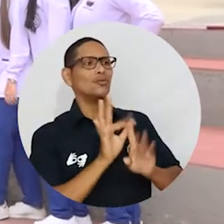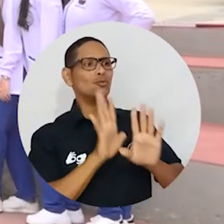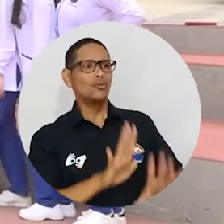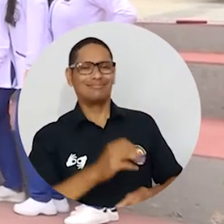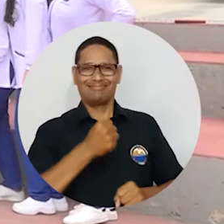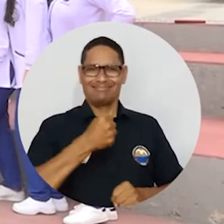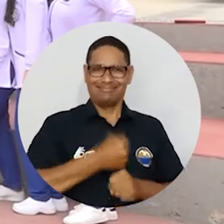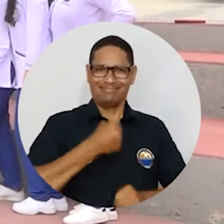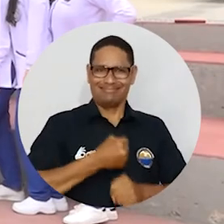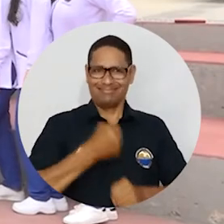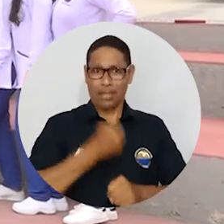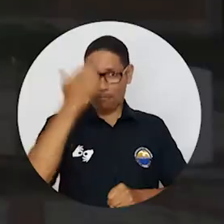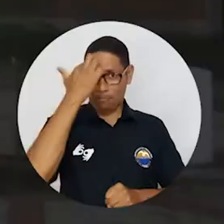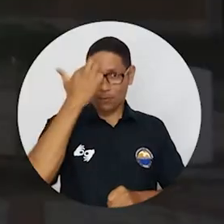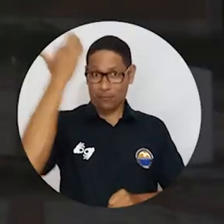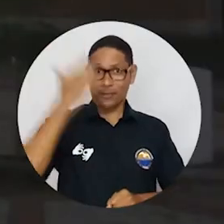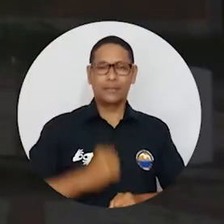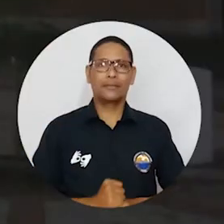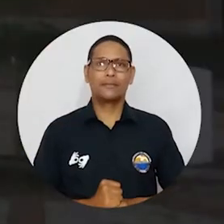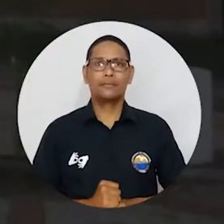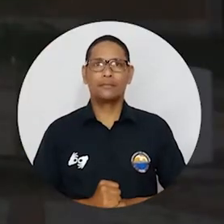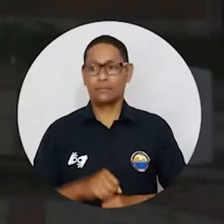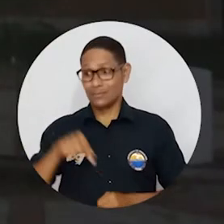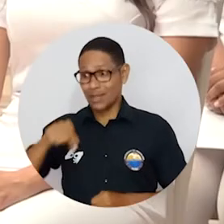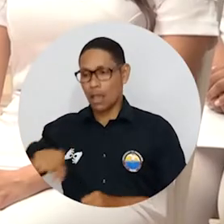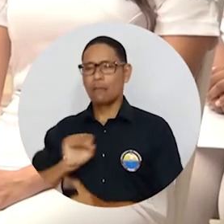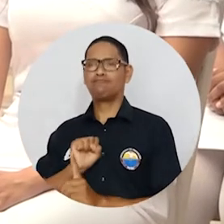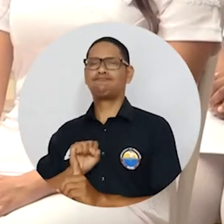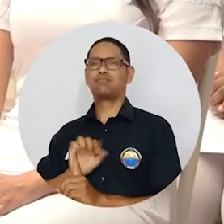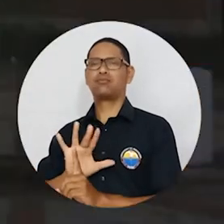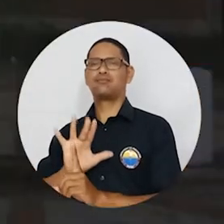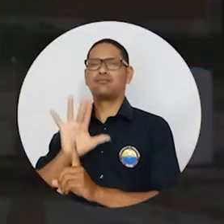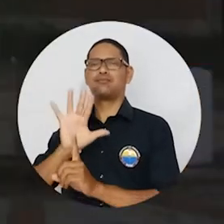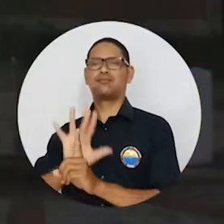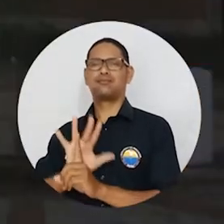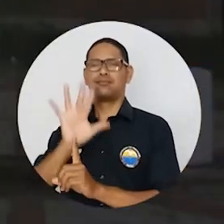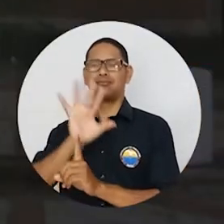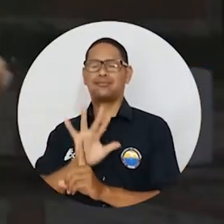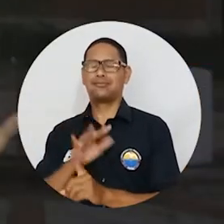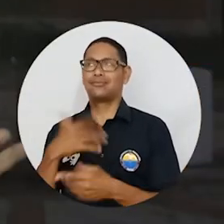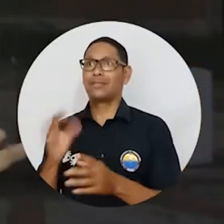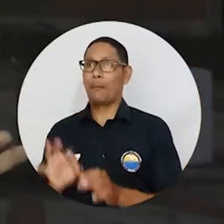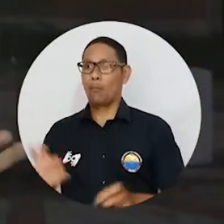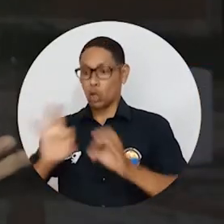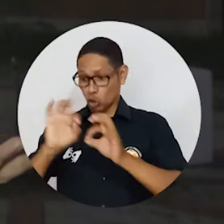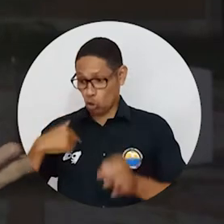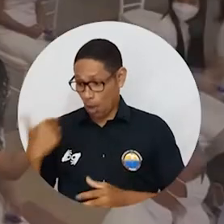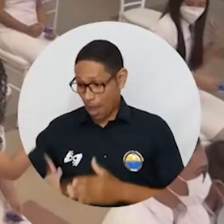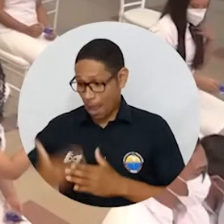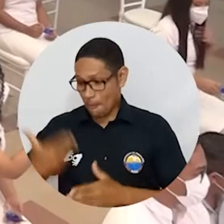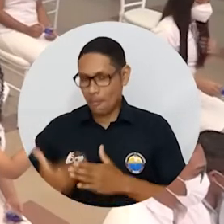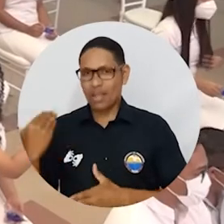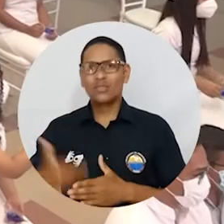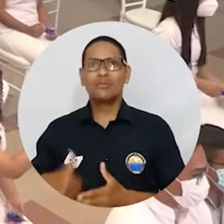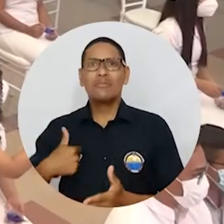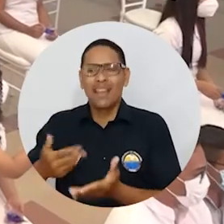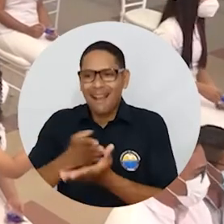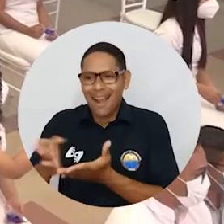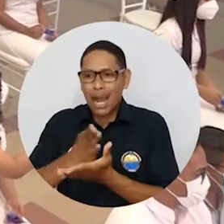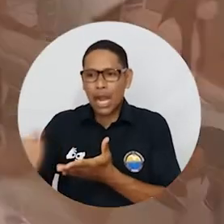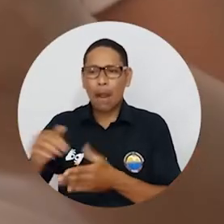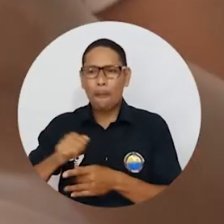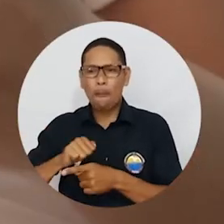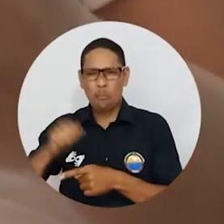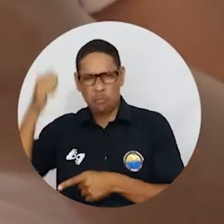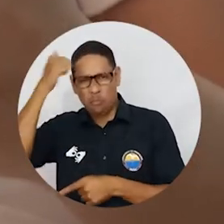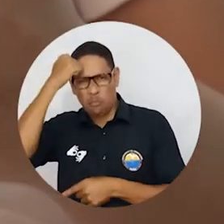el quehacer de su profesión. Esta ceremonia de luz para mí se representa el lanzamiento a mi carrera profesional. El programa de enfermería me ha